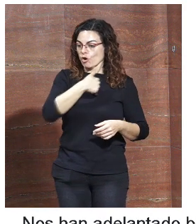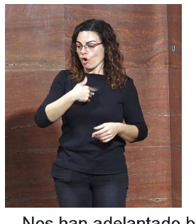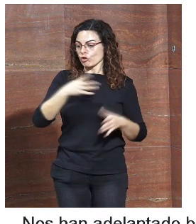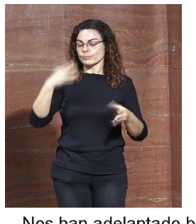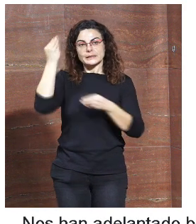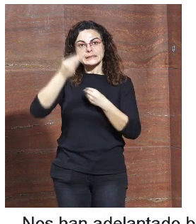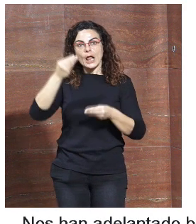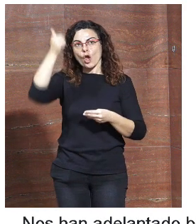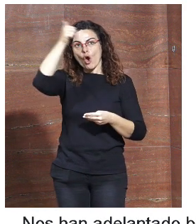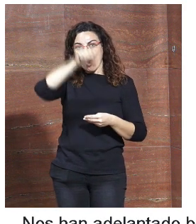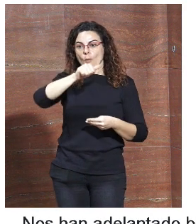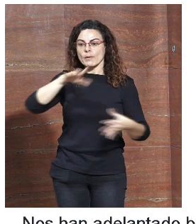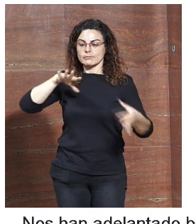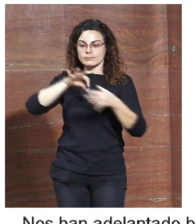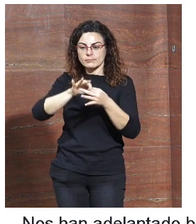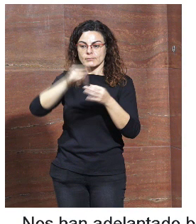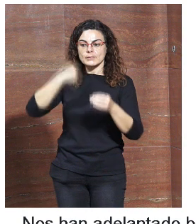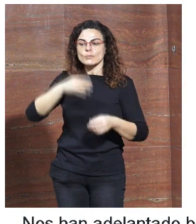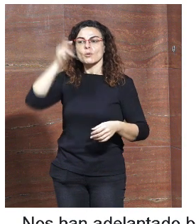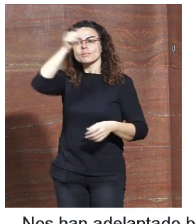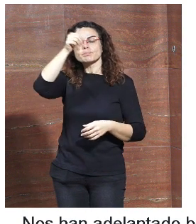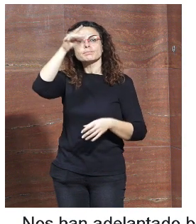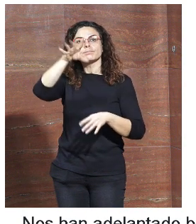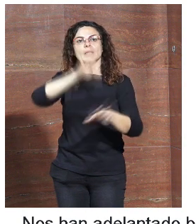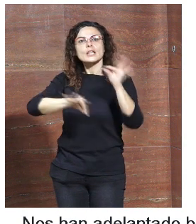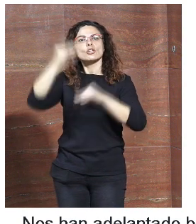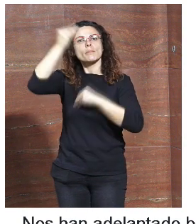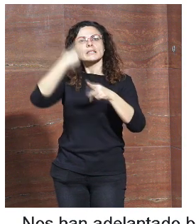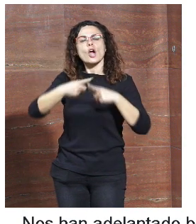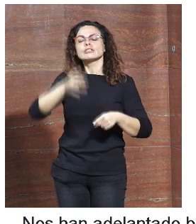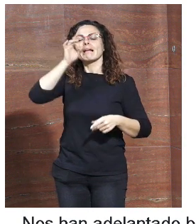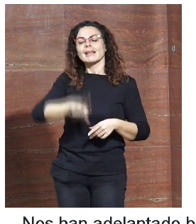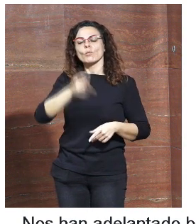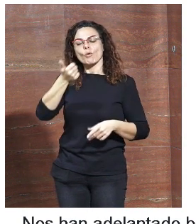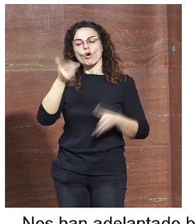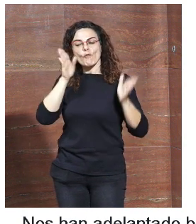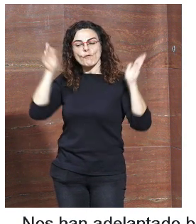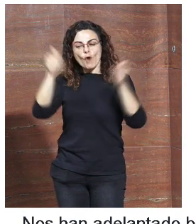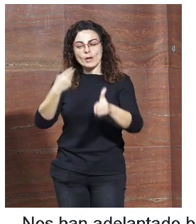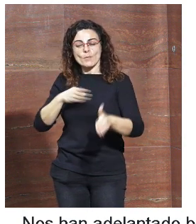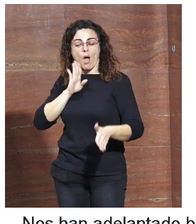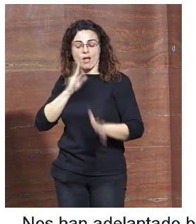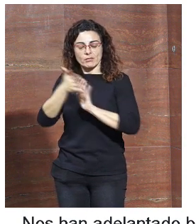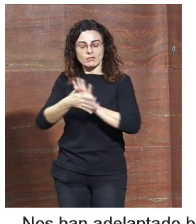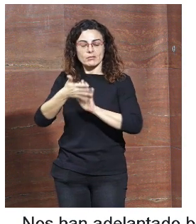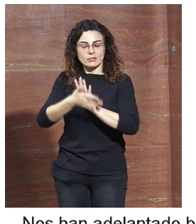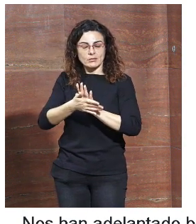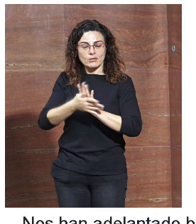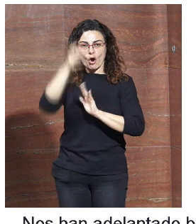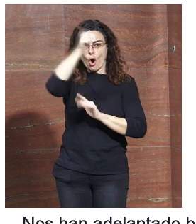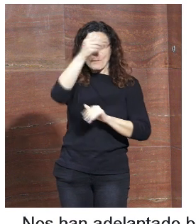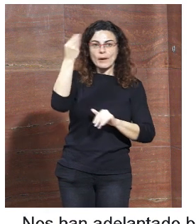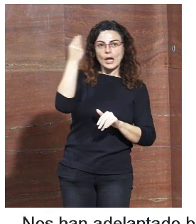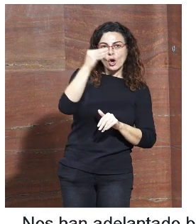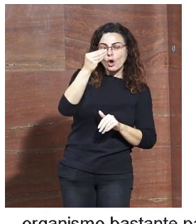cosas, quién las piensa, ¿no? Y aquí ponía un poco la imagen de, ¿os acordáis de Barbie Ken?, ¿no? Un poco es como Ken, ¿no? Un hombre joven